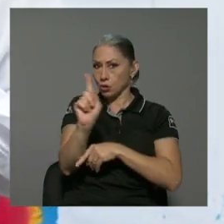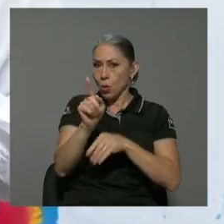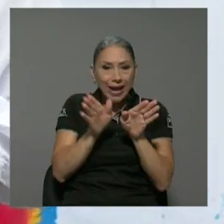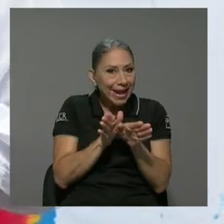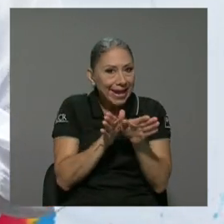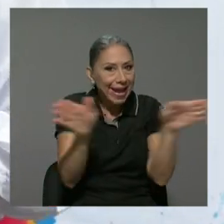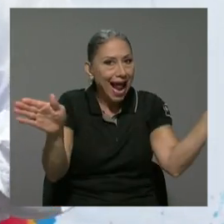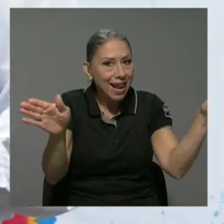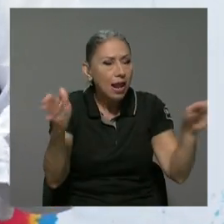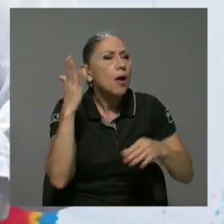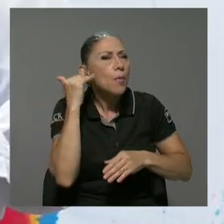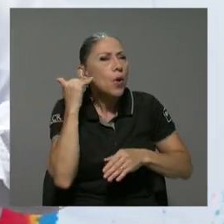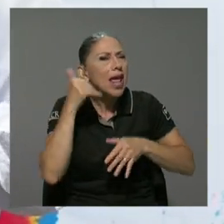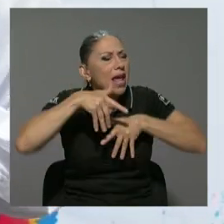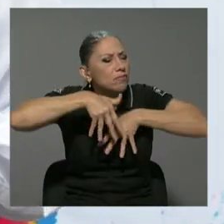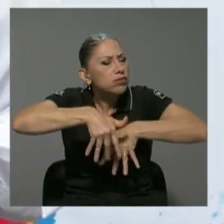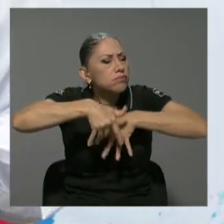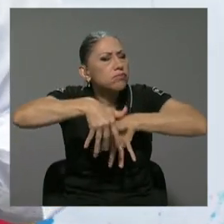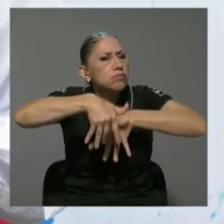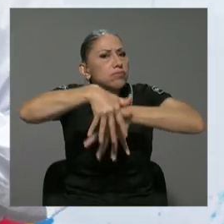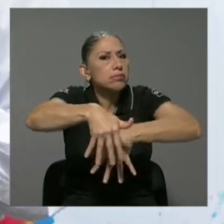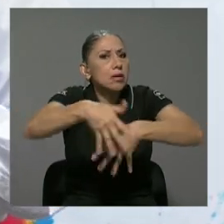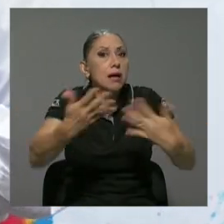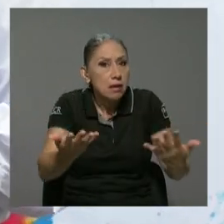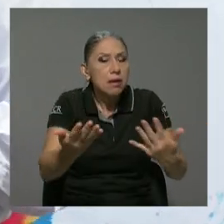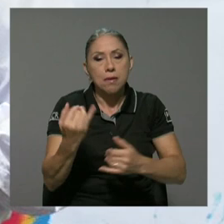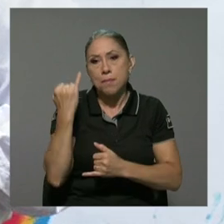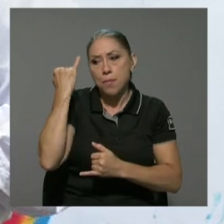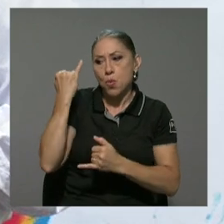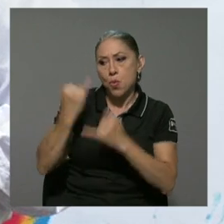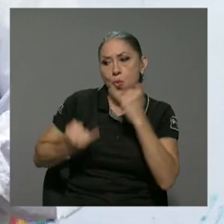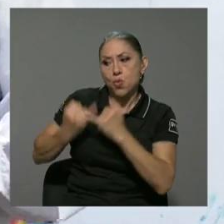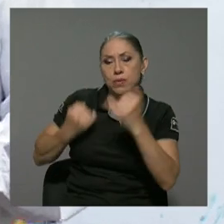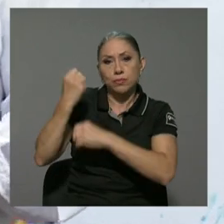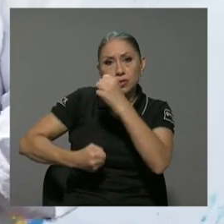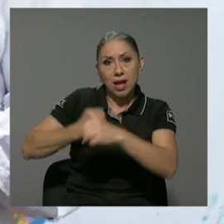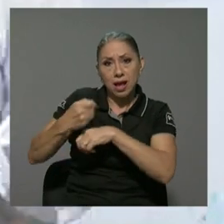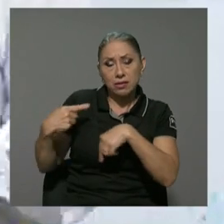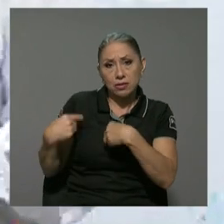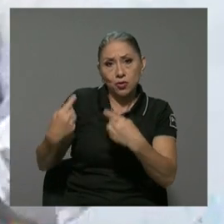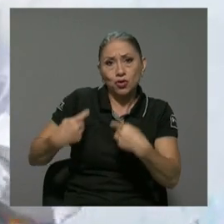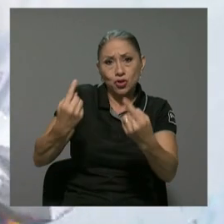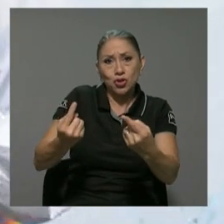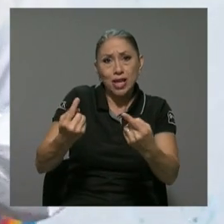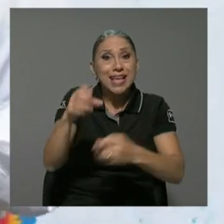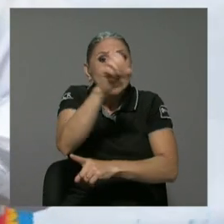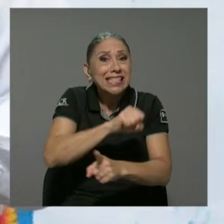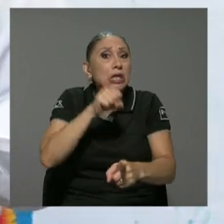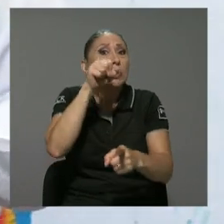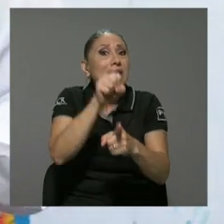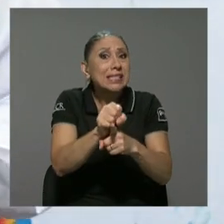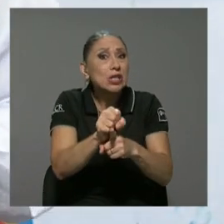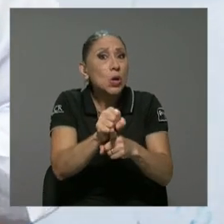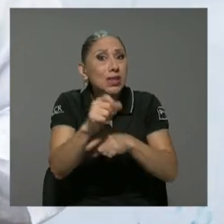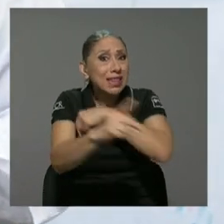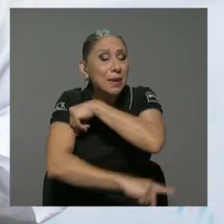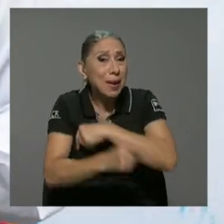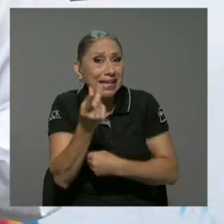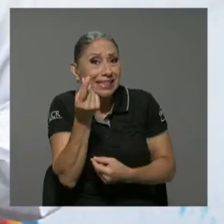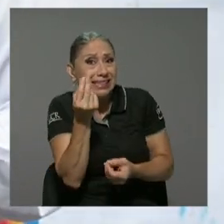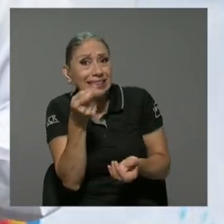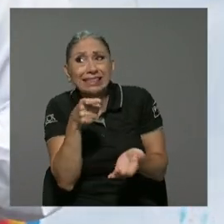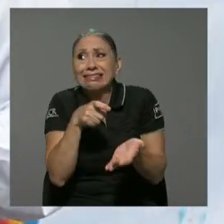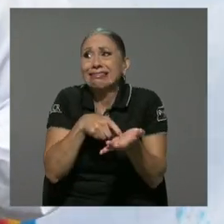movimiento? Bueno, justamente porque en los últimos años la situación fiscal del país ha sido el